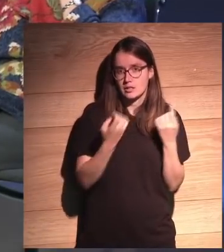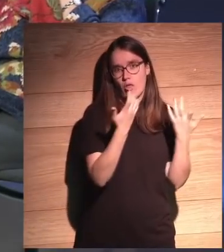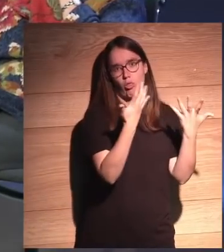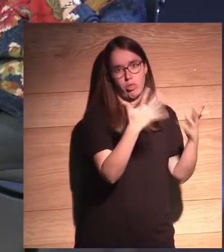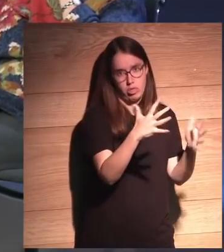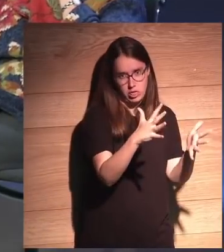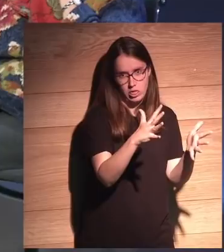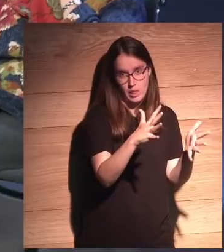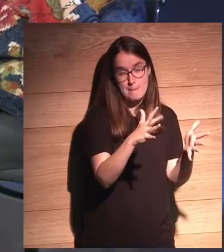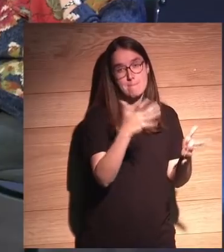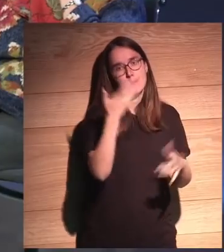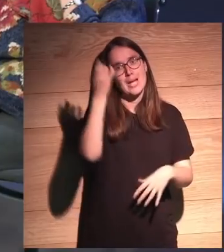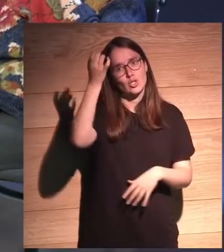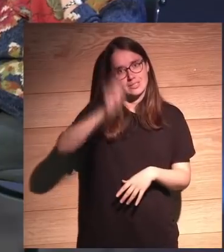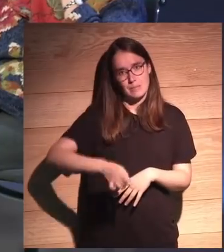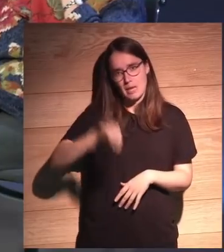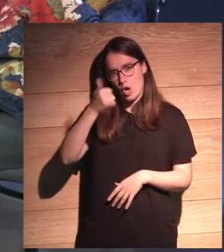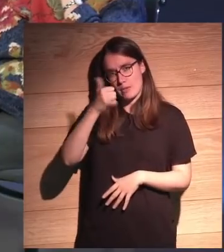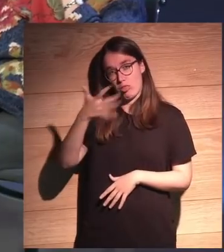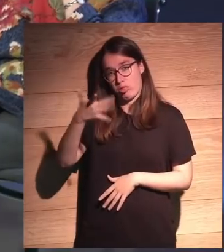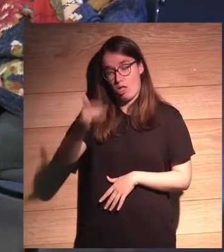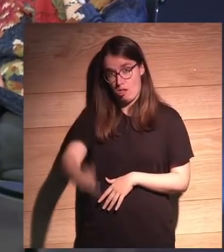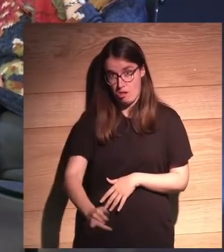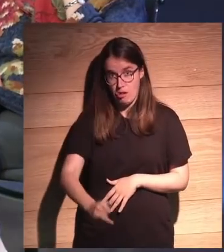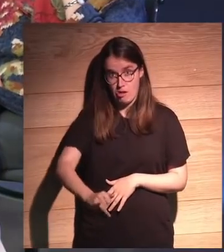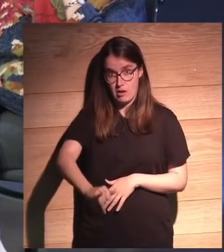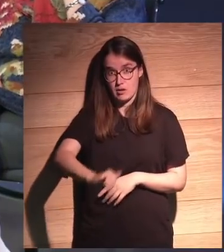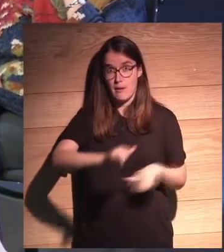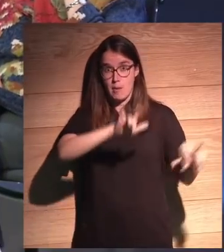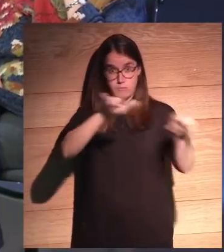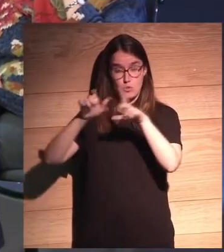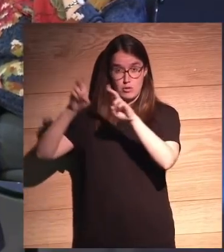mediocres, pero también hay cuadros de hombres mediocres colgados.